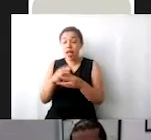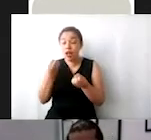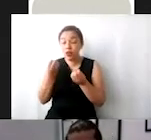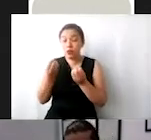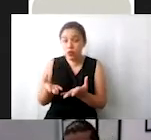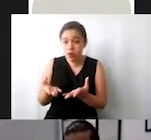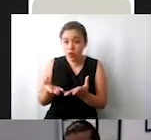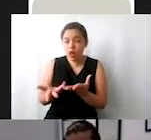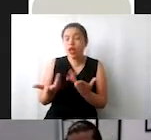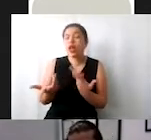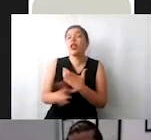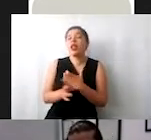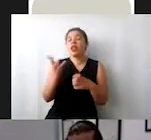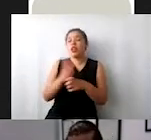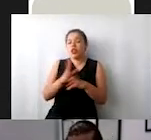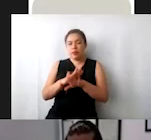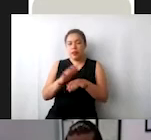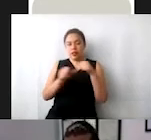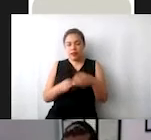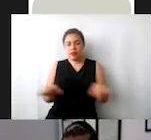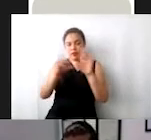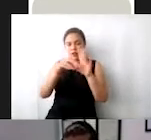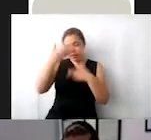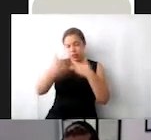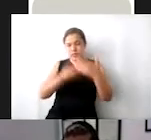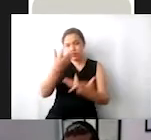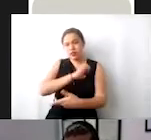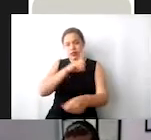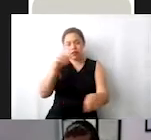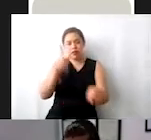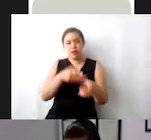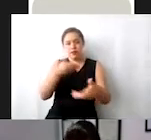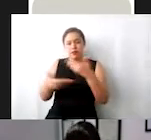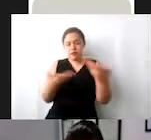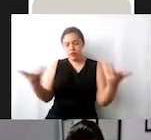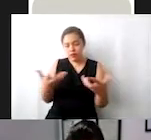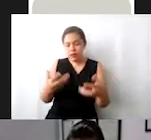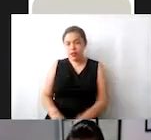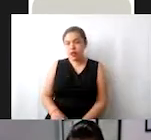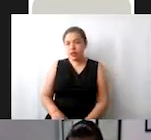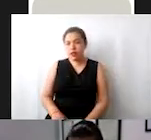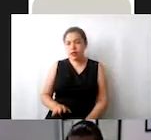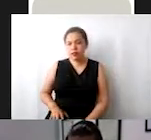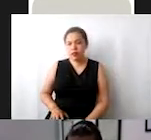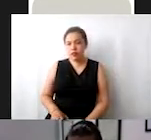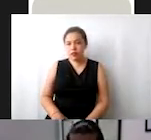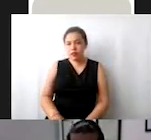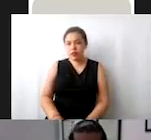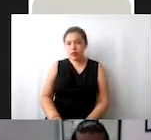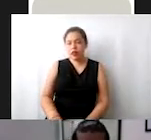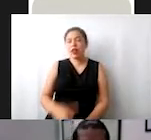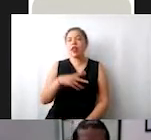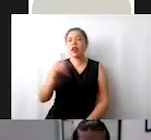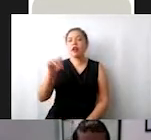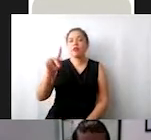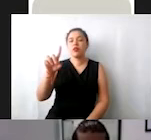los elementos distintivos para prestar un servicio especializado. Entonces, aquí, en opinión de la PRODECON, no